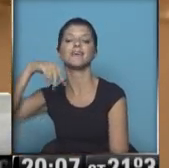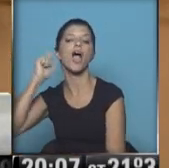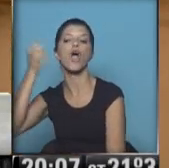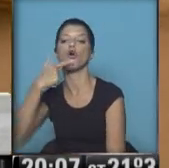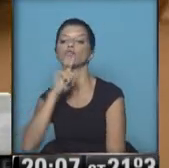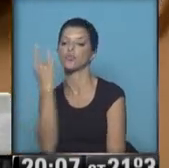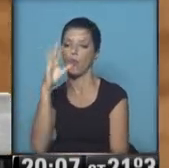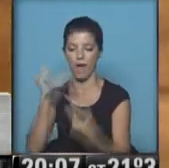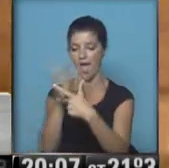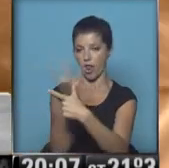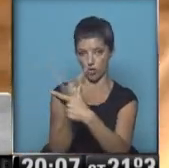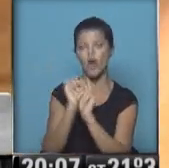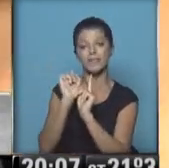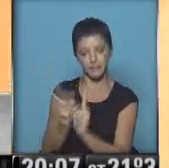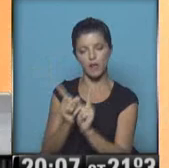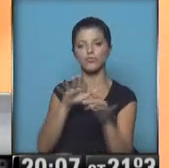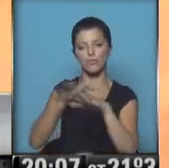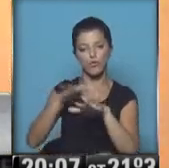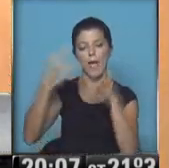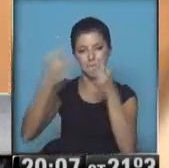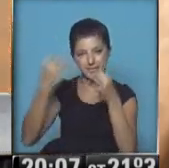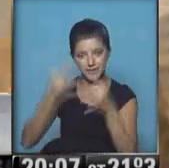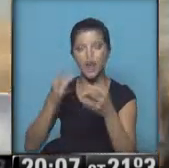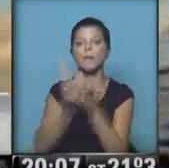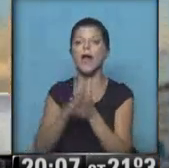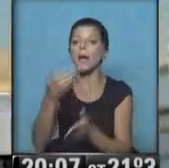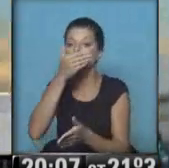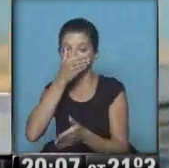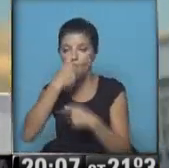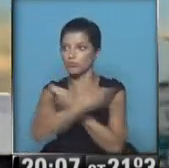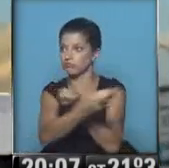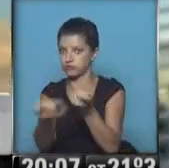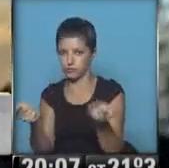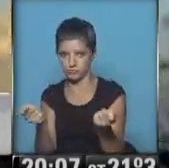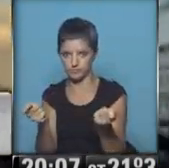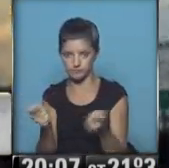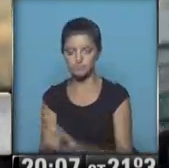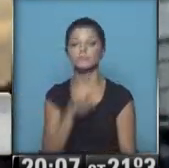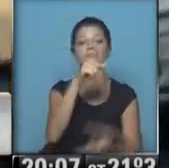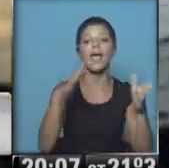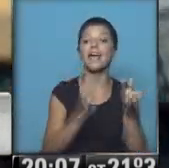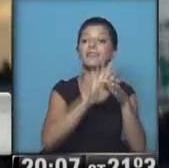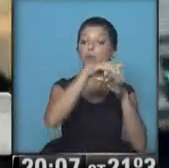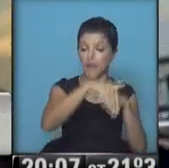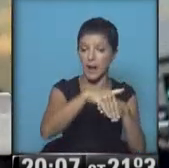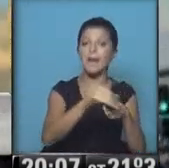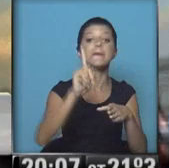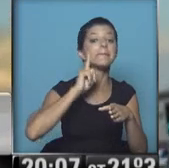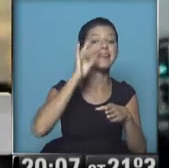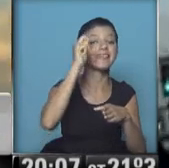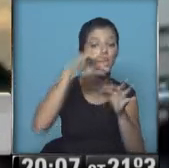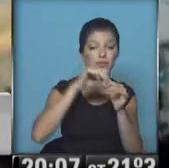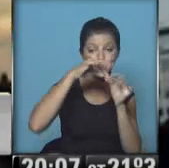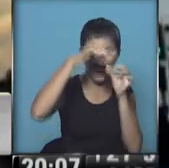un operativo especial que incluye distribución de barbijos. El volcán Calbuco, situado a 1000 kilómetros al sur